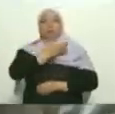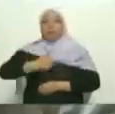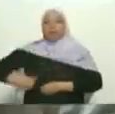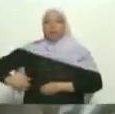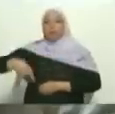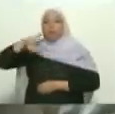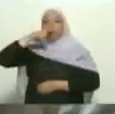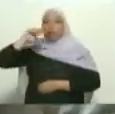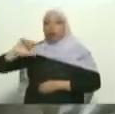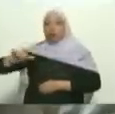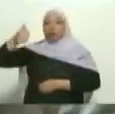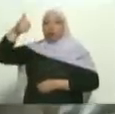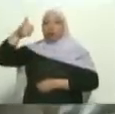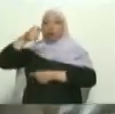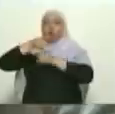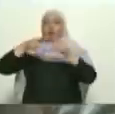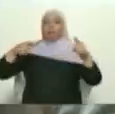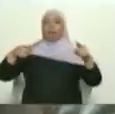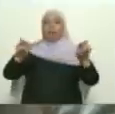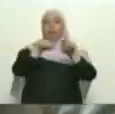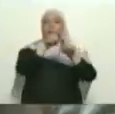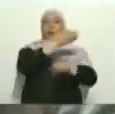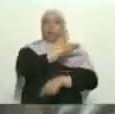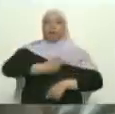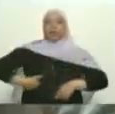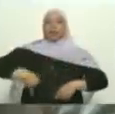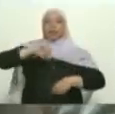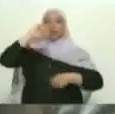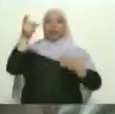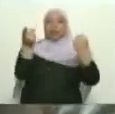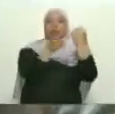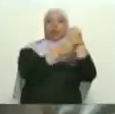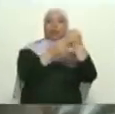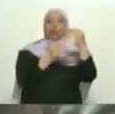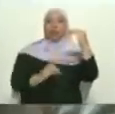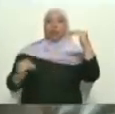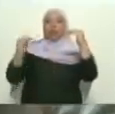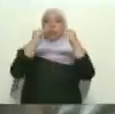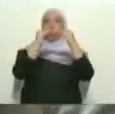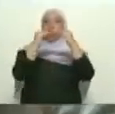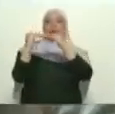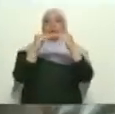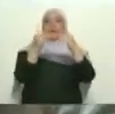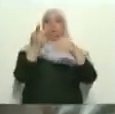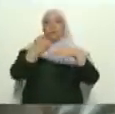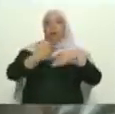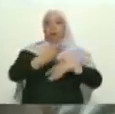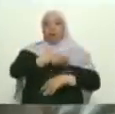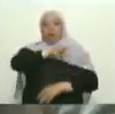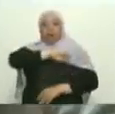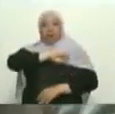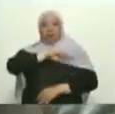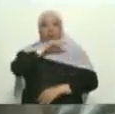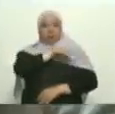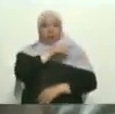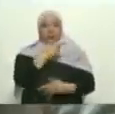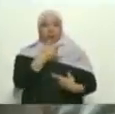para propiciar golpes de Estado, para propiciar intentos de magnicidio, para propiciar